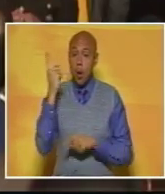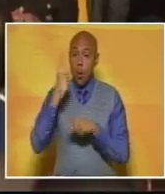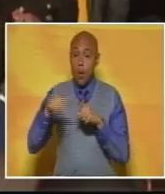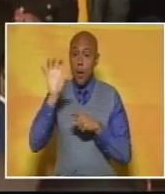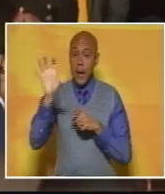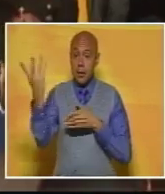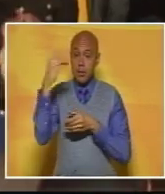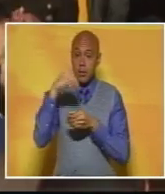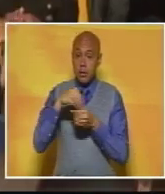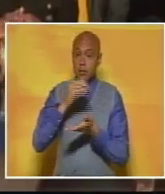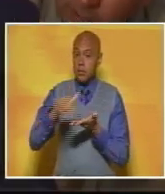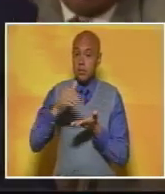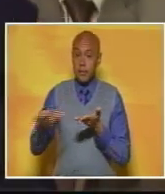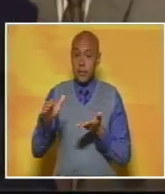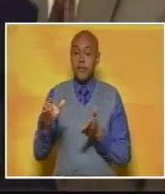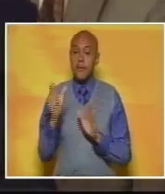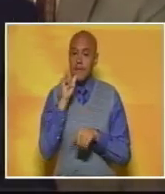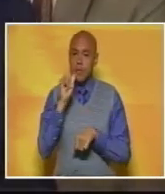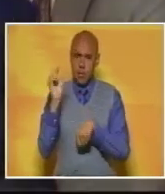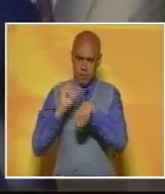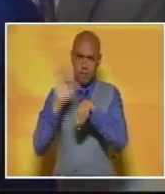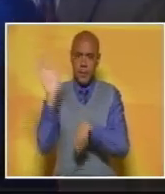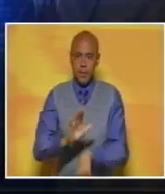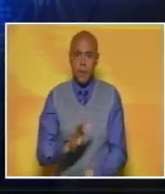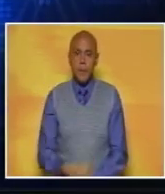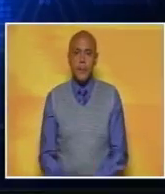extranjeros. Los detalles en breve.